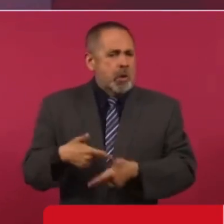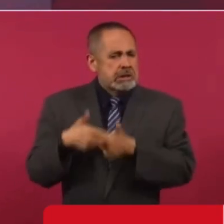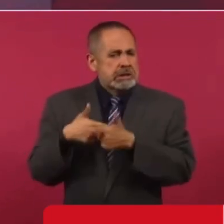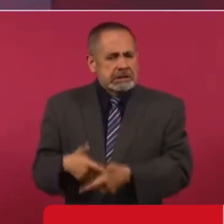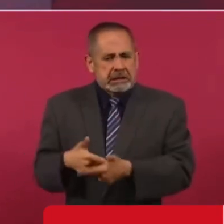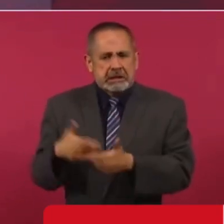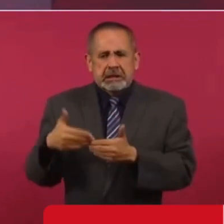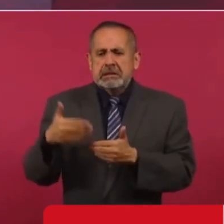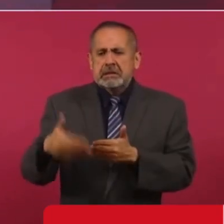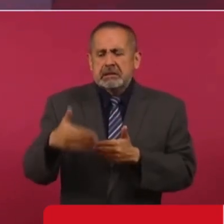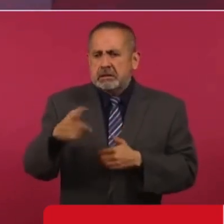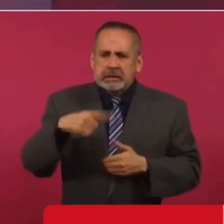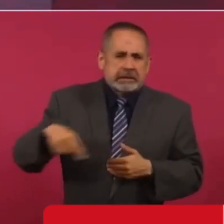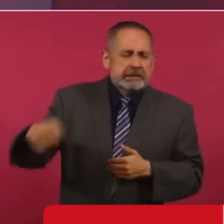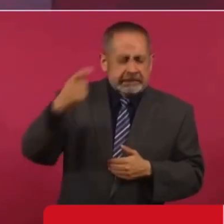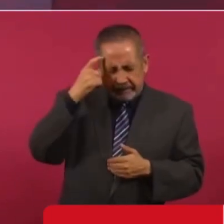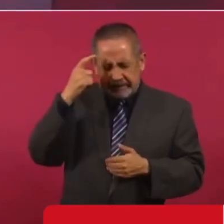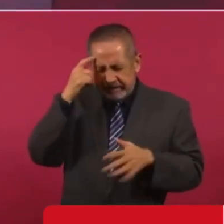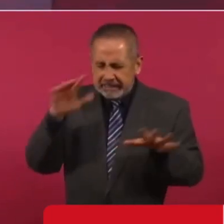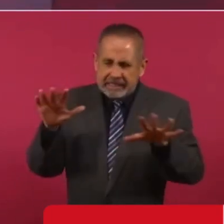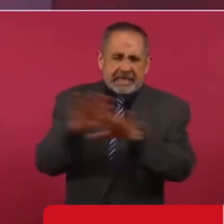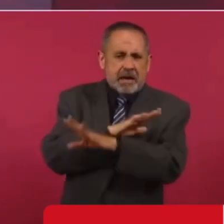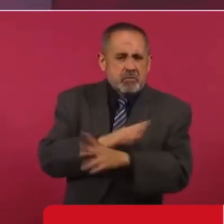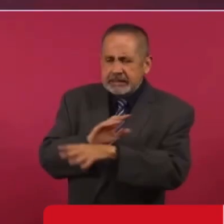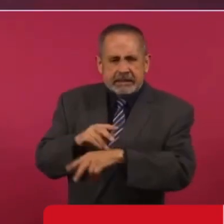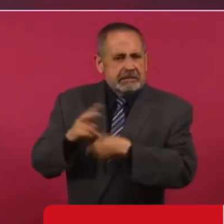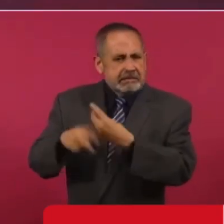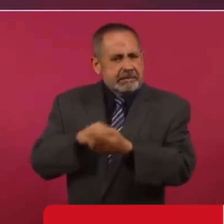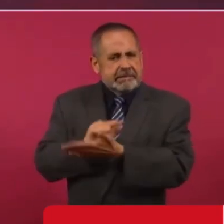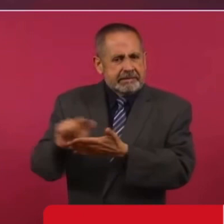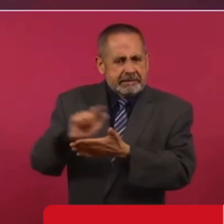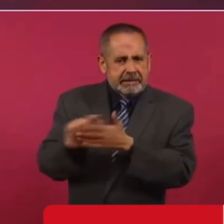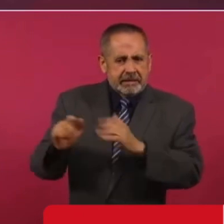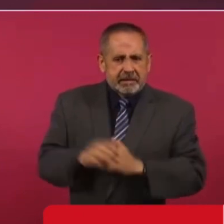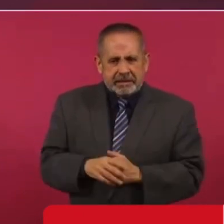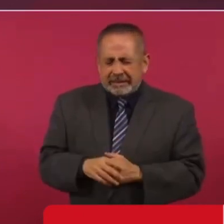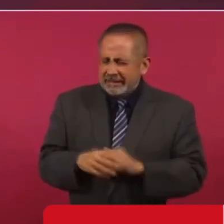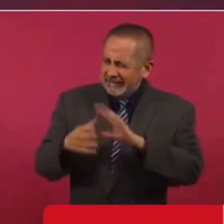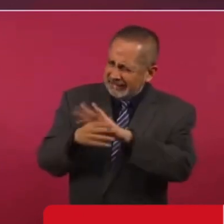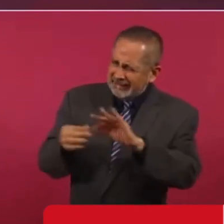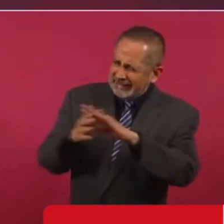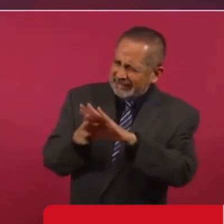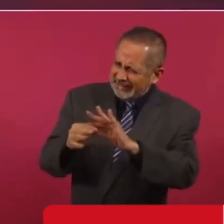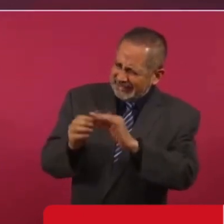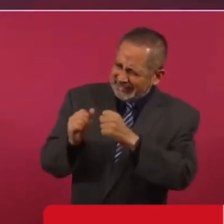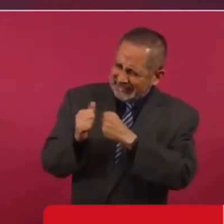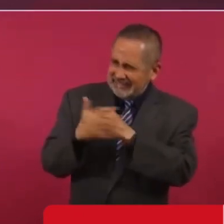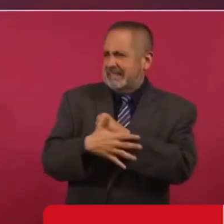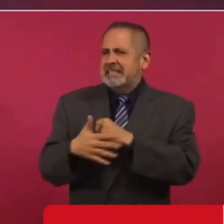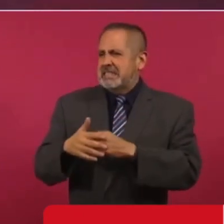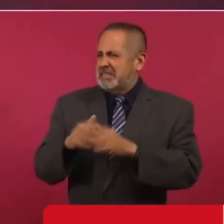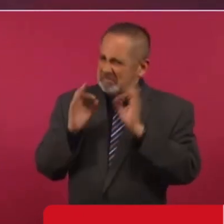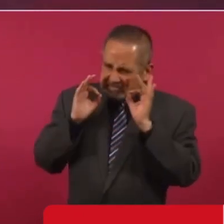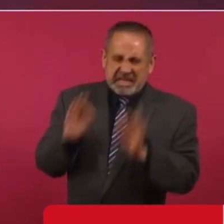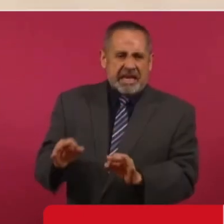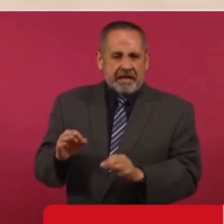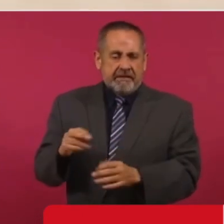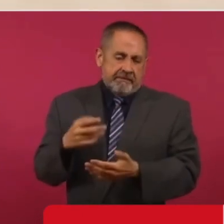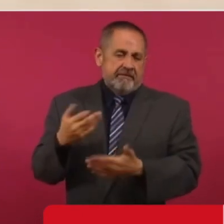seguir moralizando, seguir limpiando, seguir purificando la vida pública.